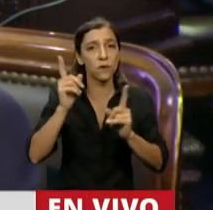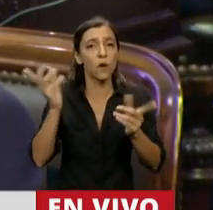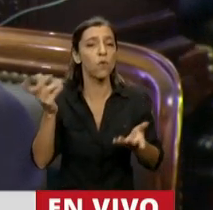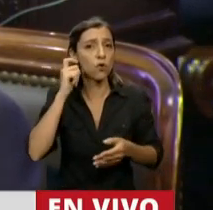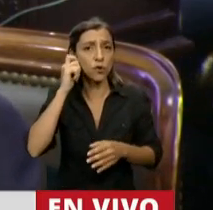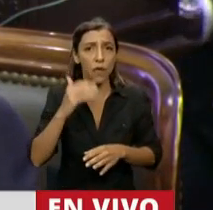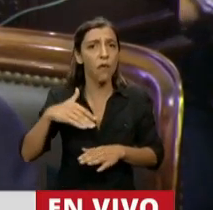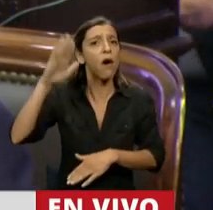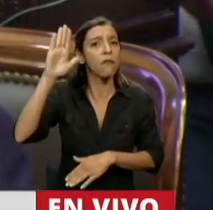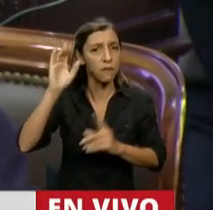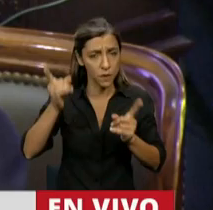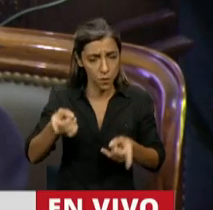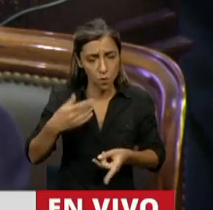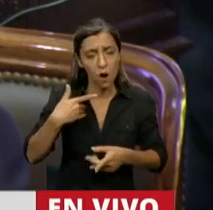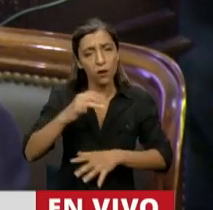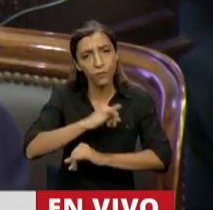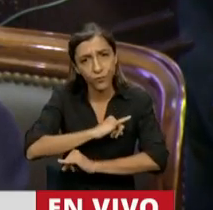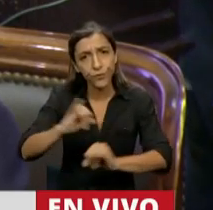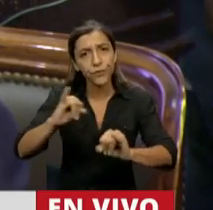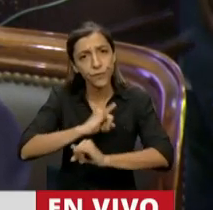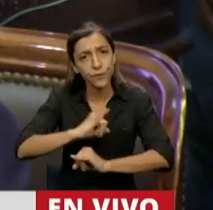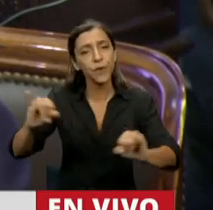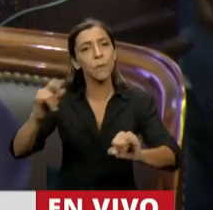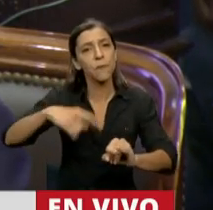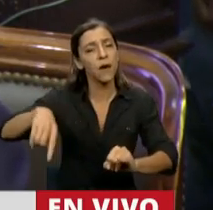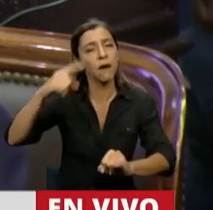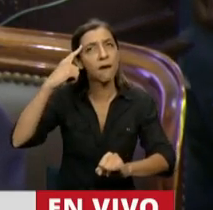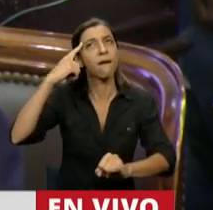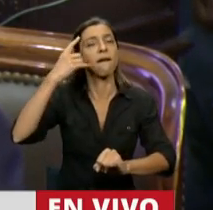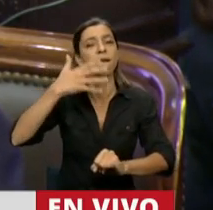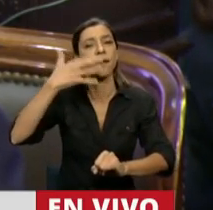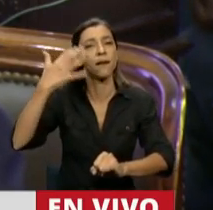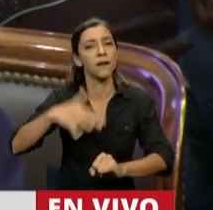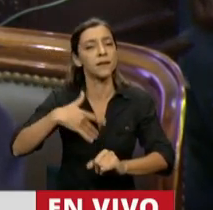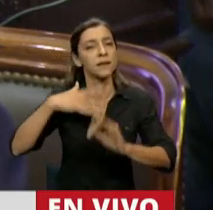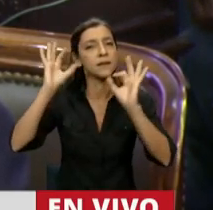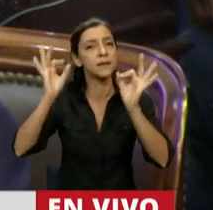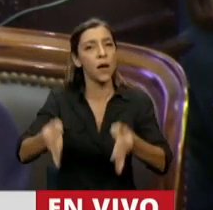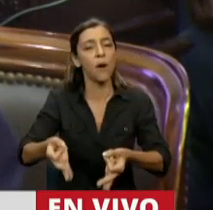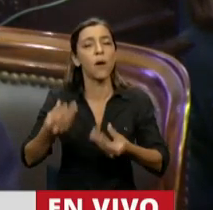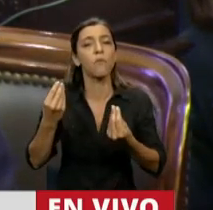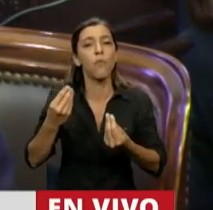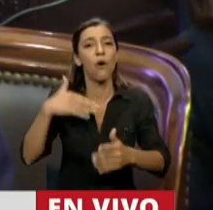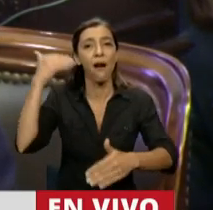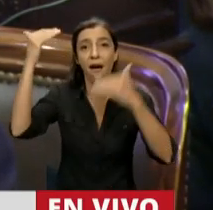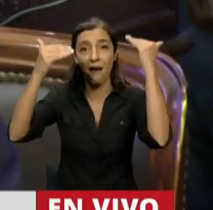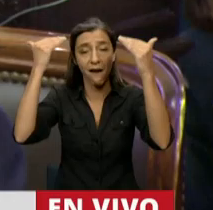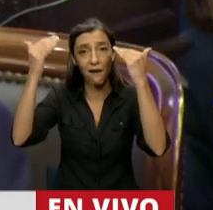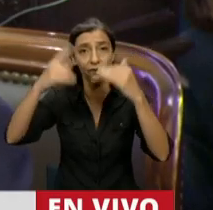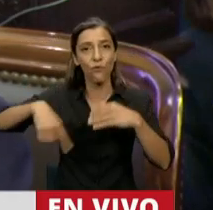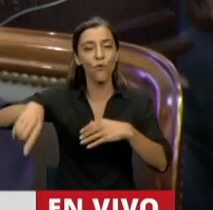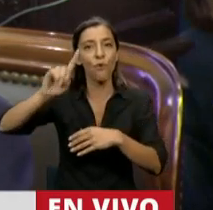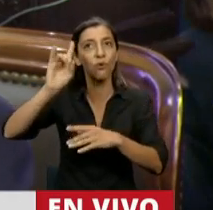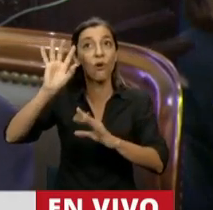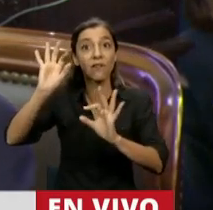porque creemos que es una manera de generar transmisión de información para